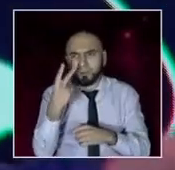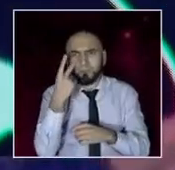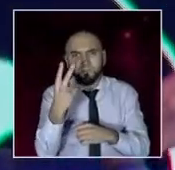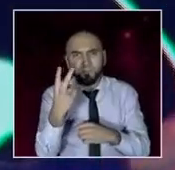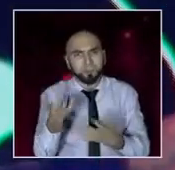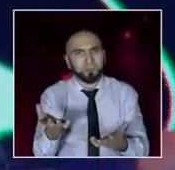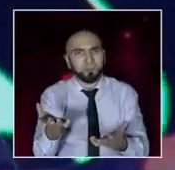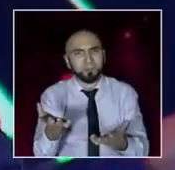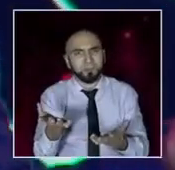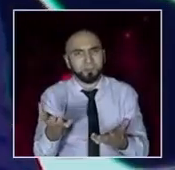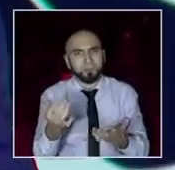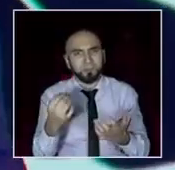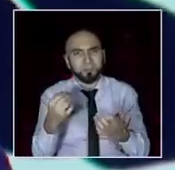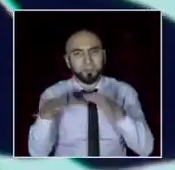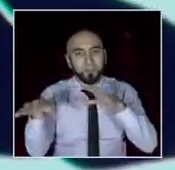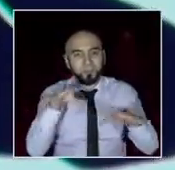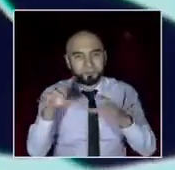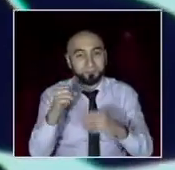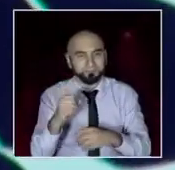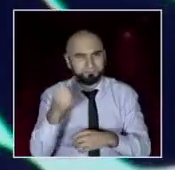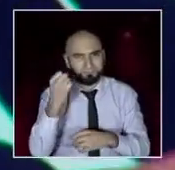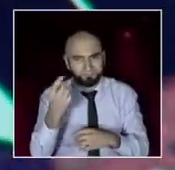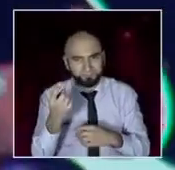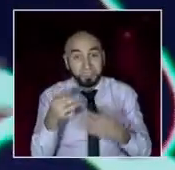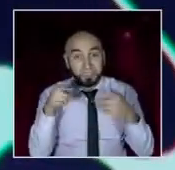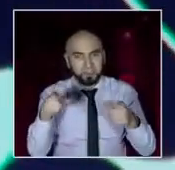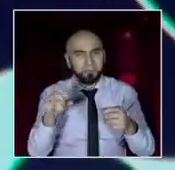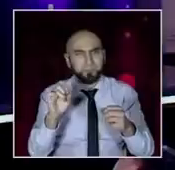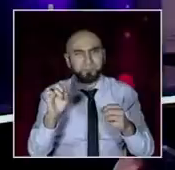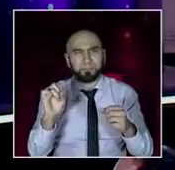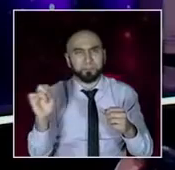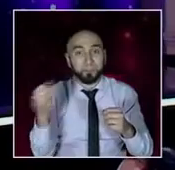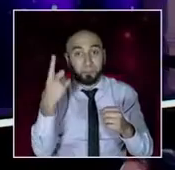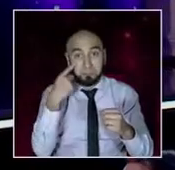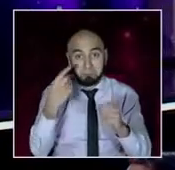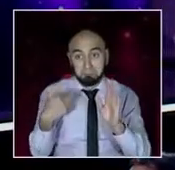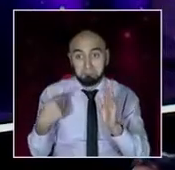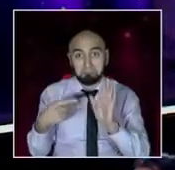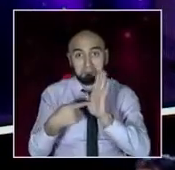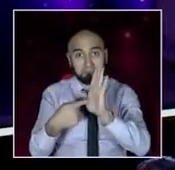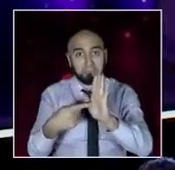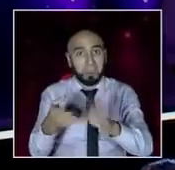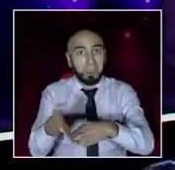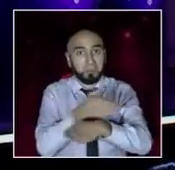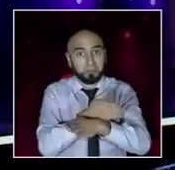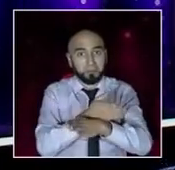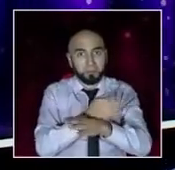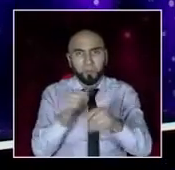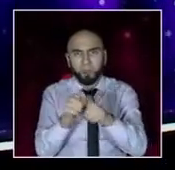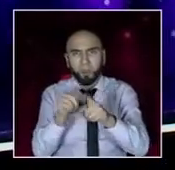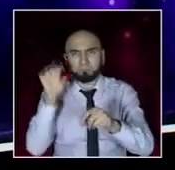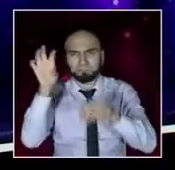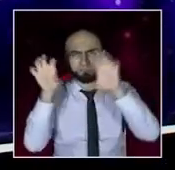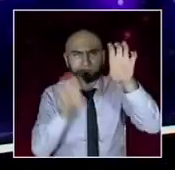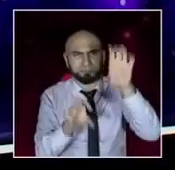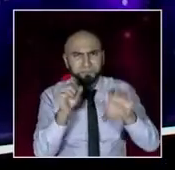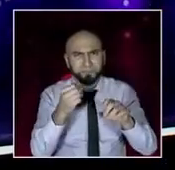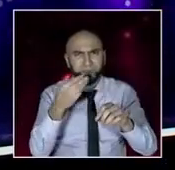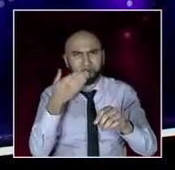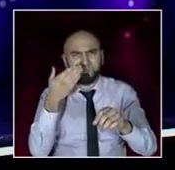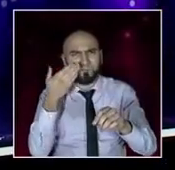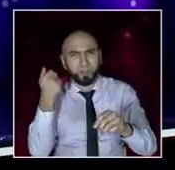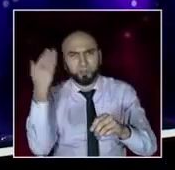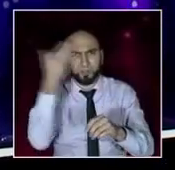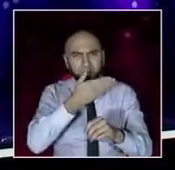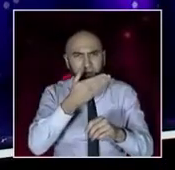objetos. Esta es la primera imagen que les mostré, donde anteriormente eran solo manchas y ahora hay